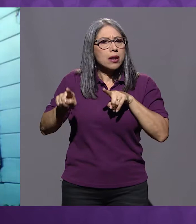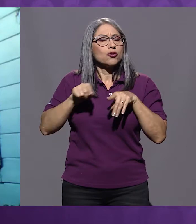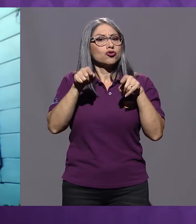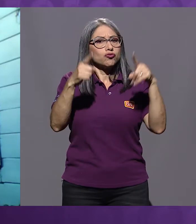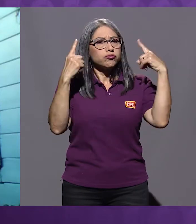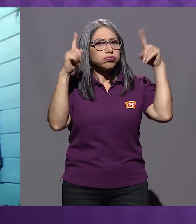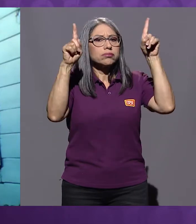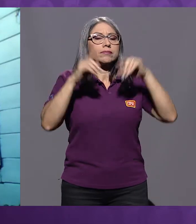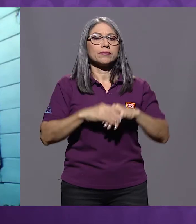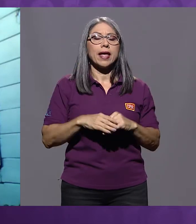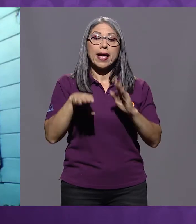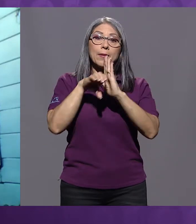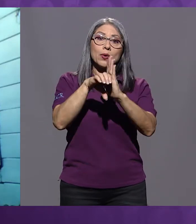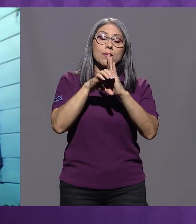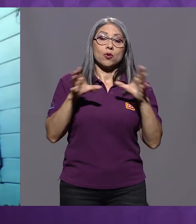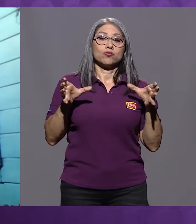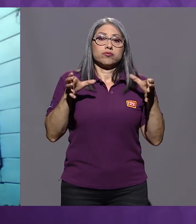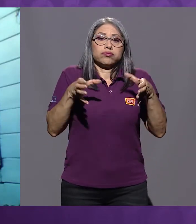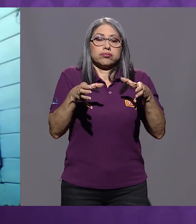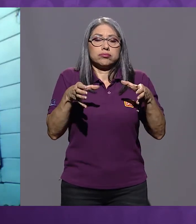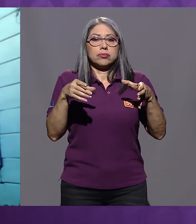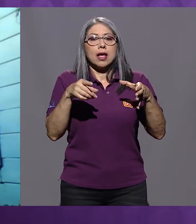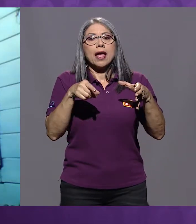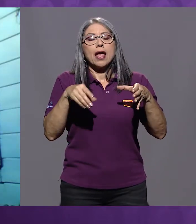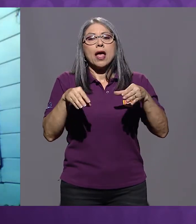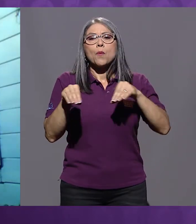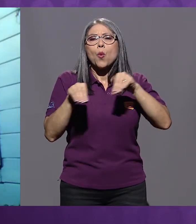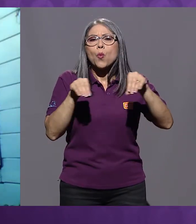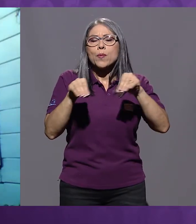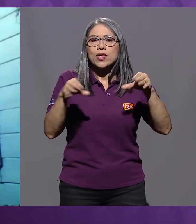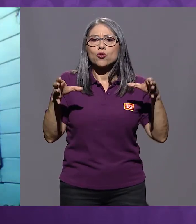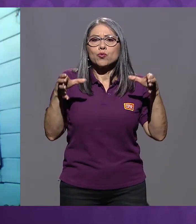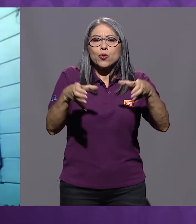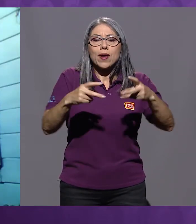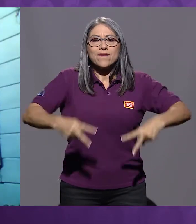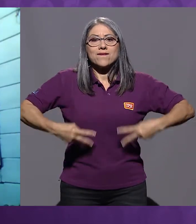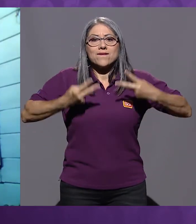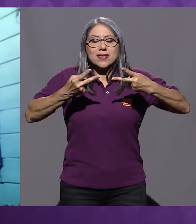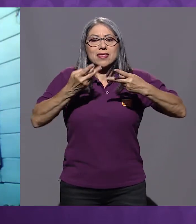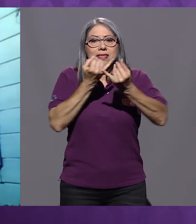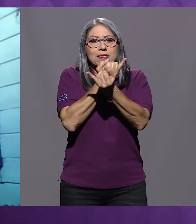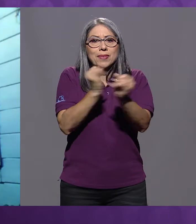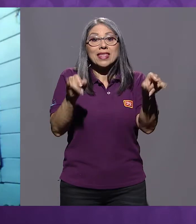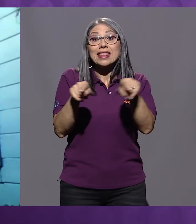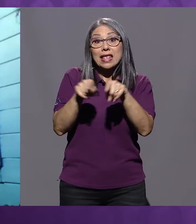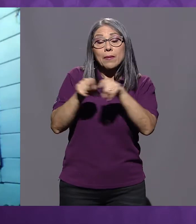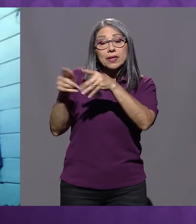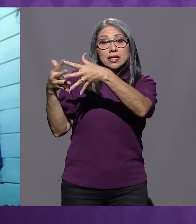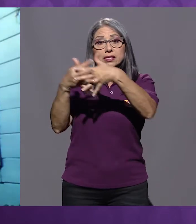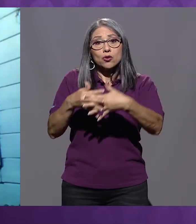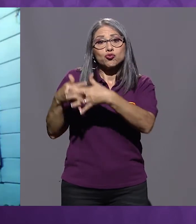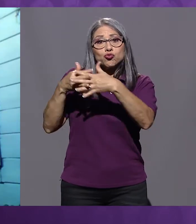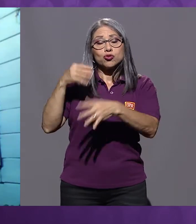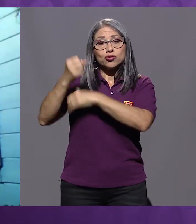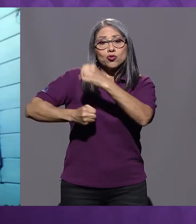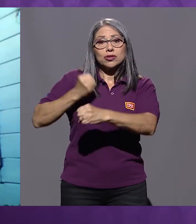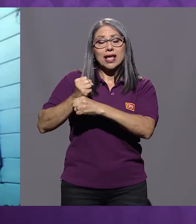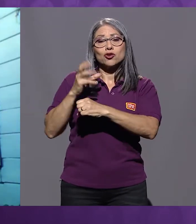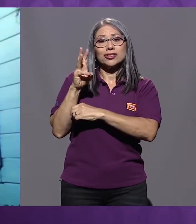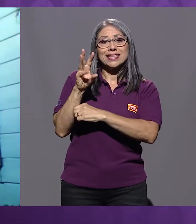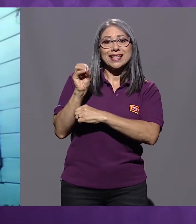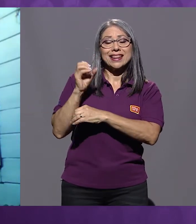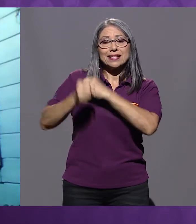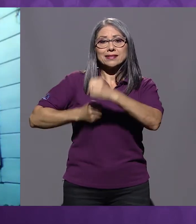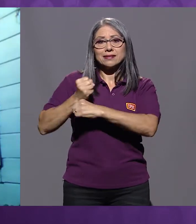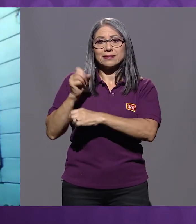lo que fue el movimiento de vida independiente que se generó también en Estados Unidos en los años, lo que fueron los años 60 y 70,